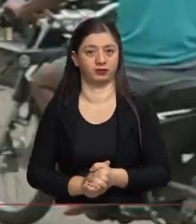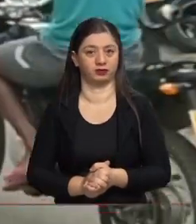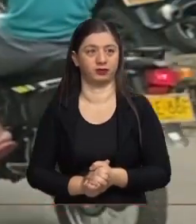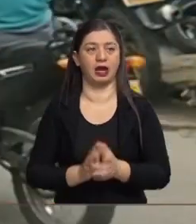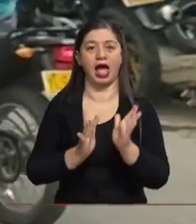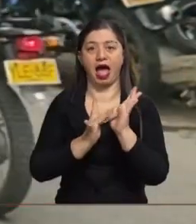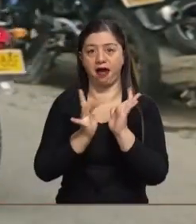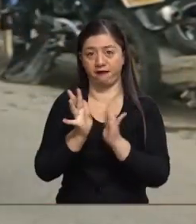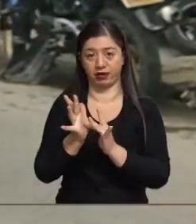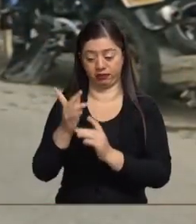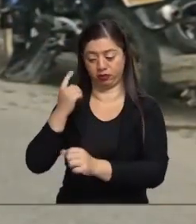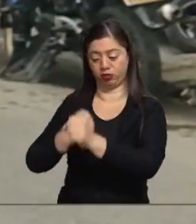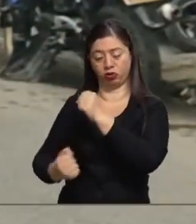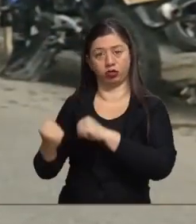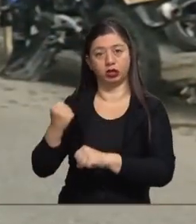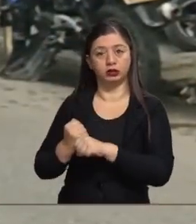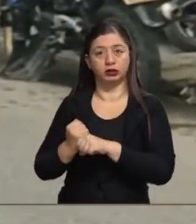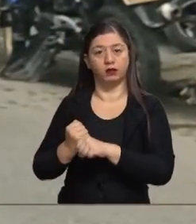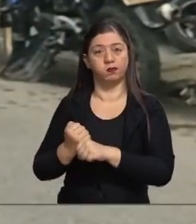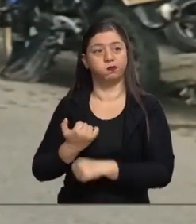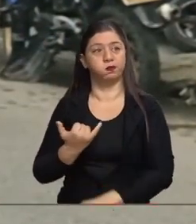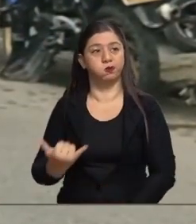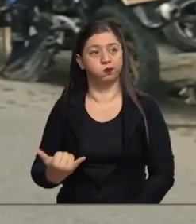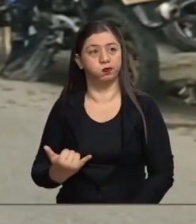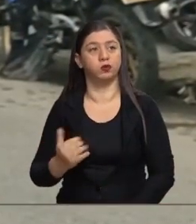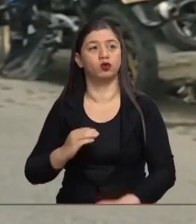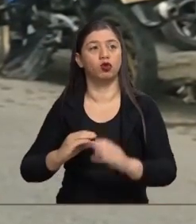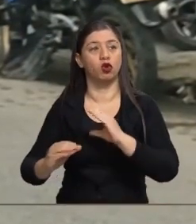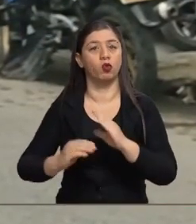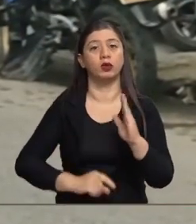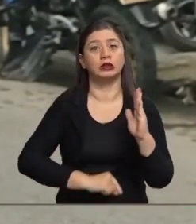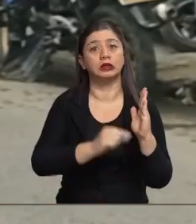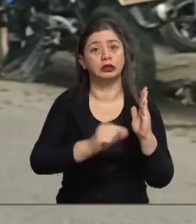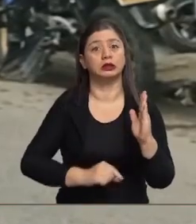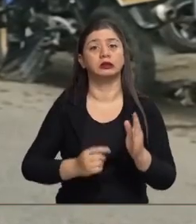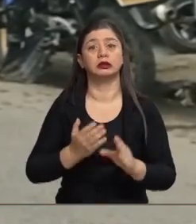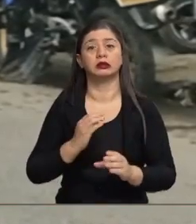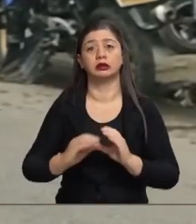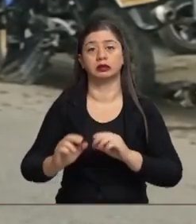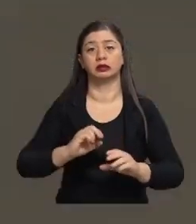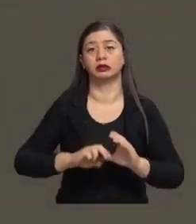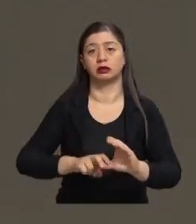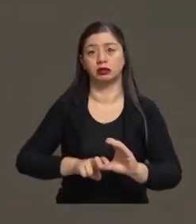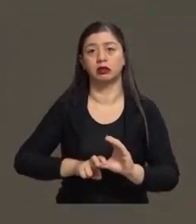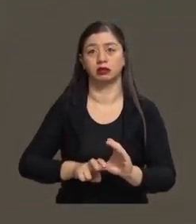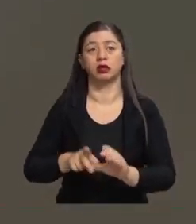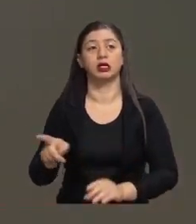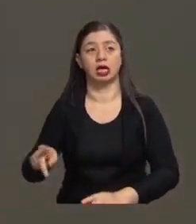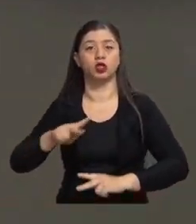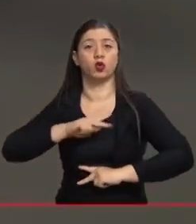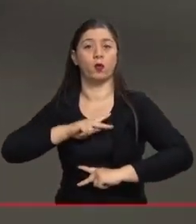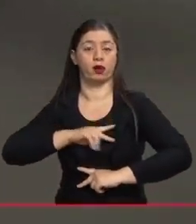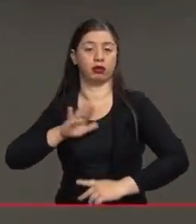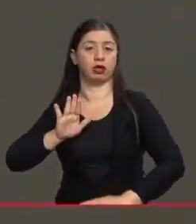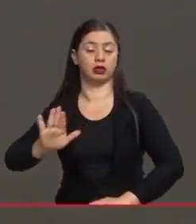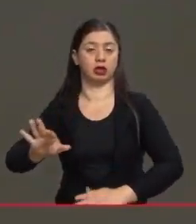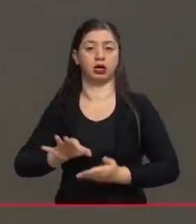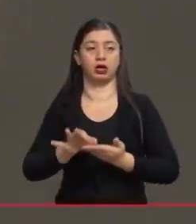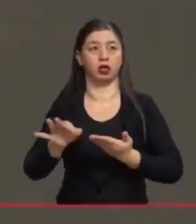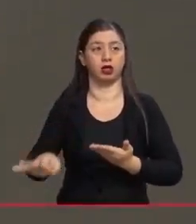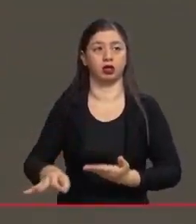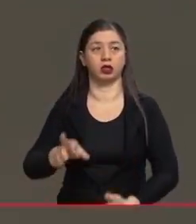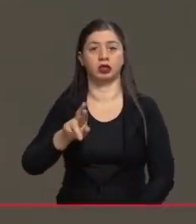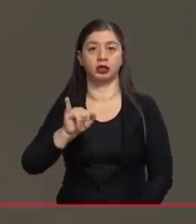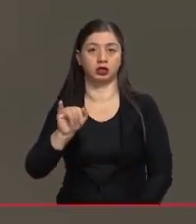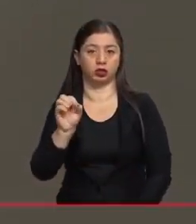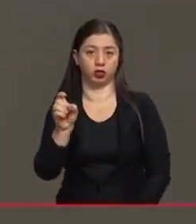abril del año anterior, pues tuvieron la contratación de un transporte adecuado por parte de la entonces donde ellos pertenecían, al municipio de